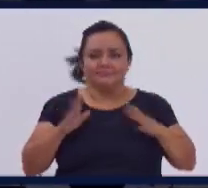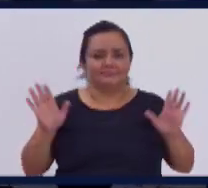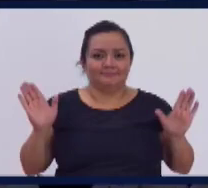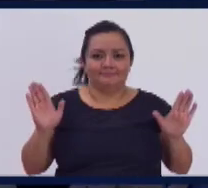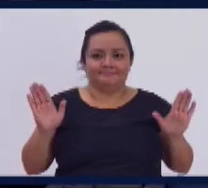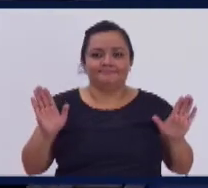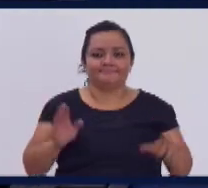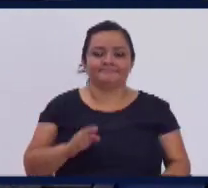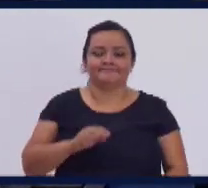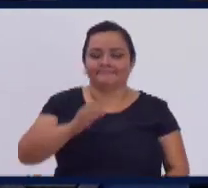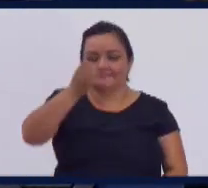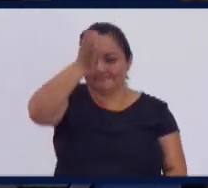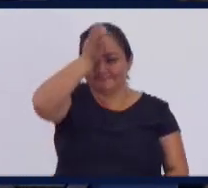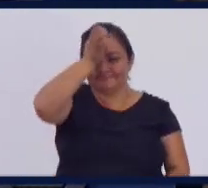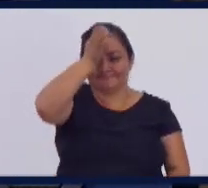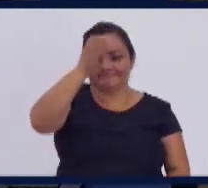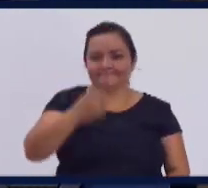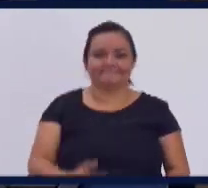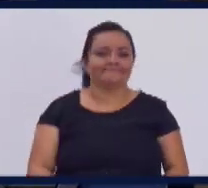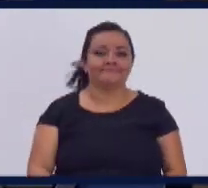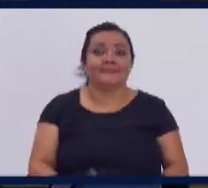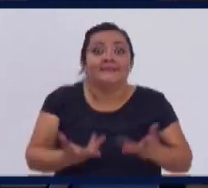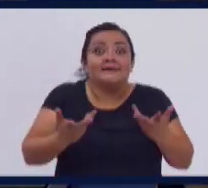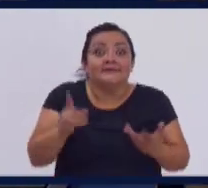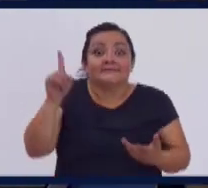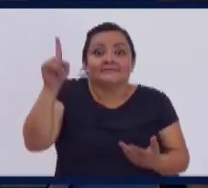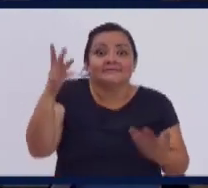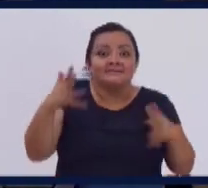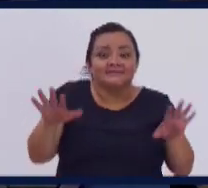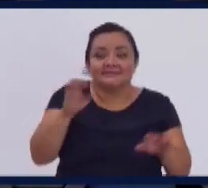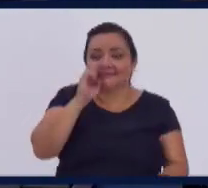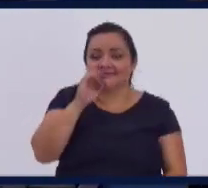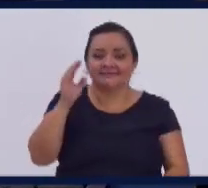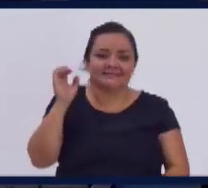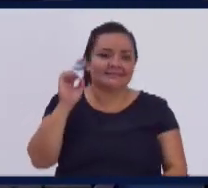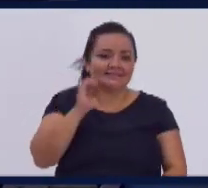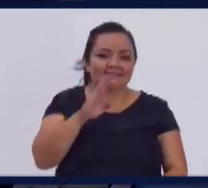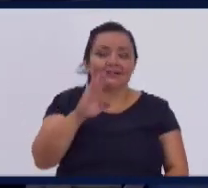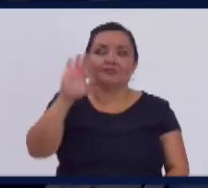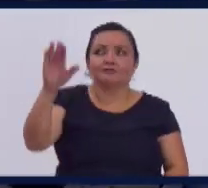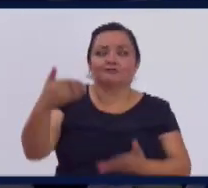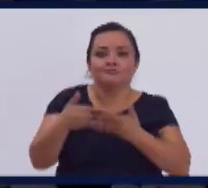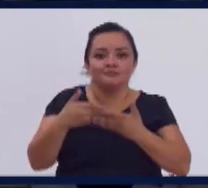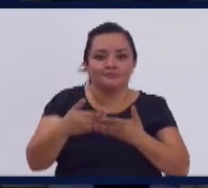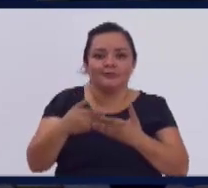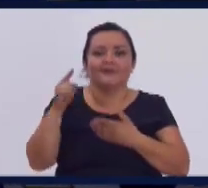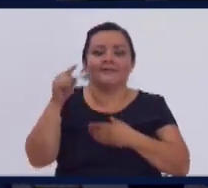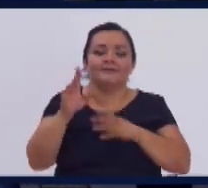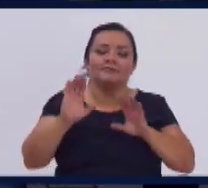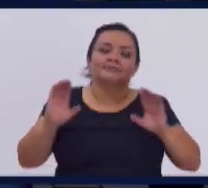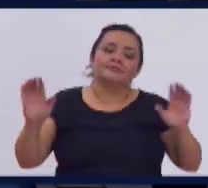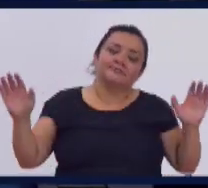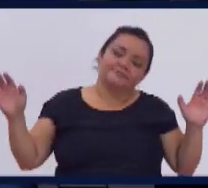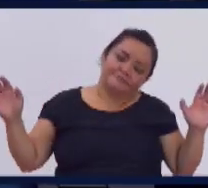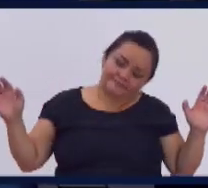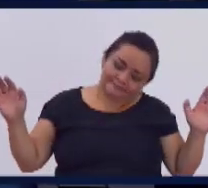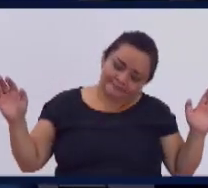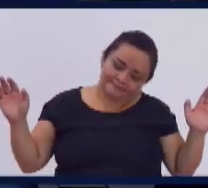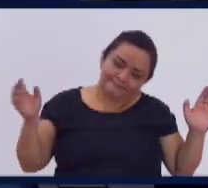Jesús, les falló absolutamente todo, porque Dios ya había decretado que su hijo habría de morir por